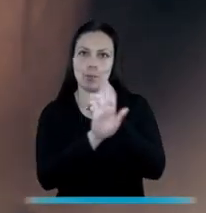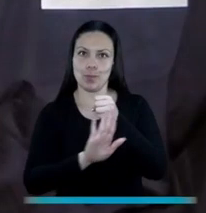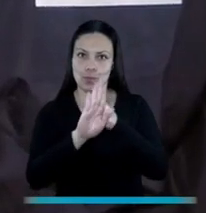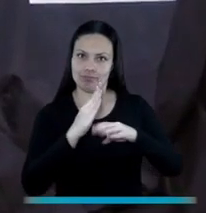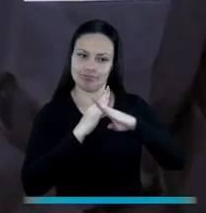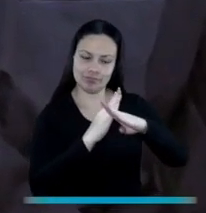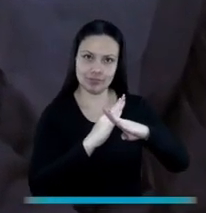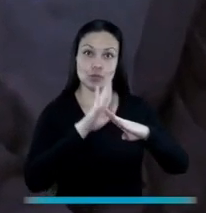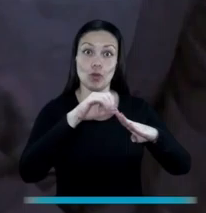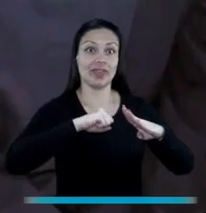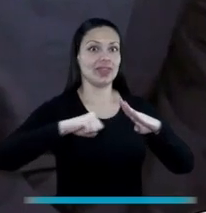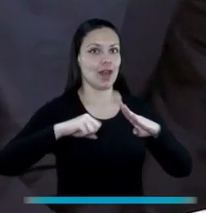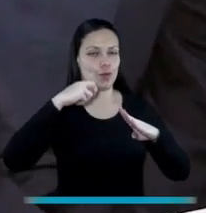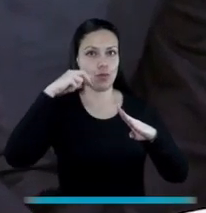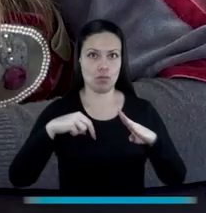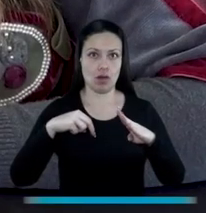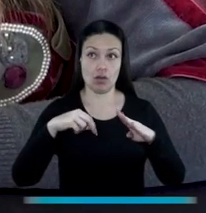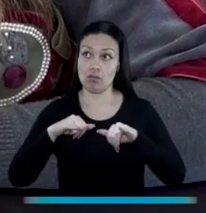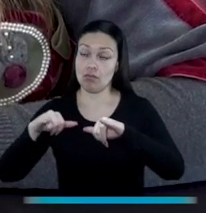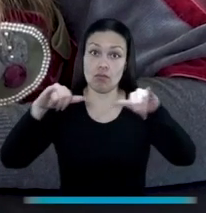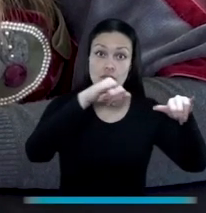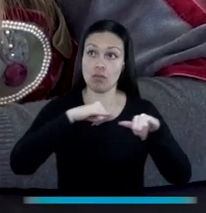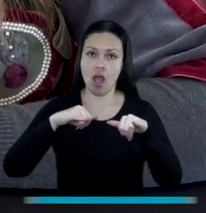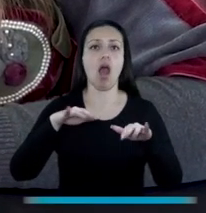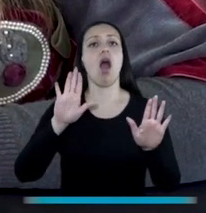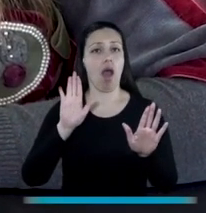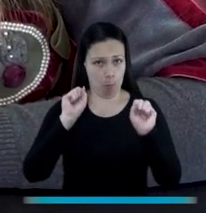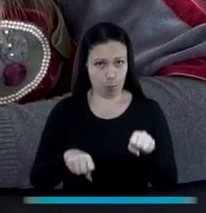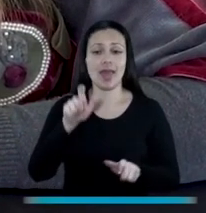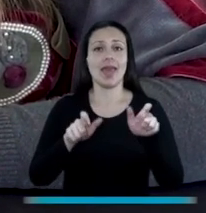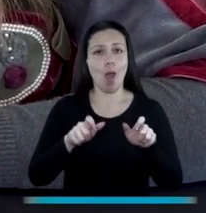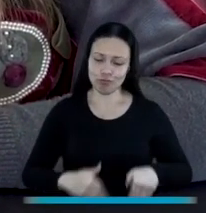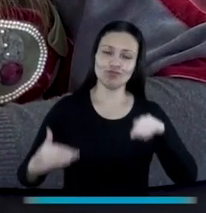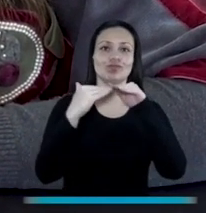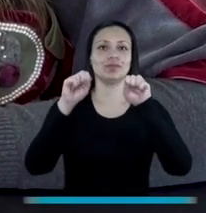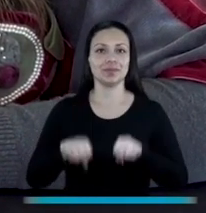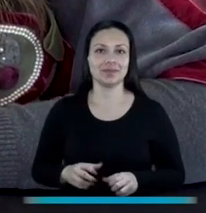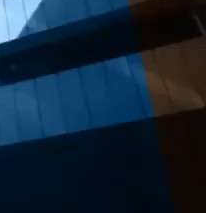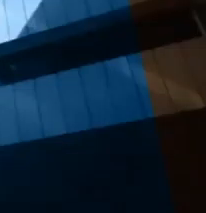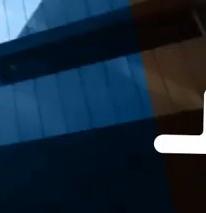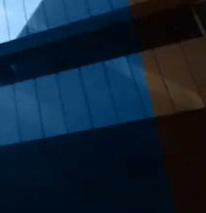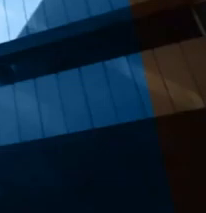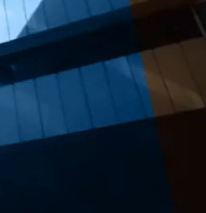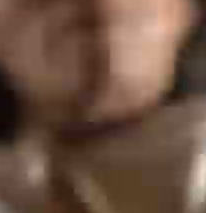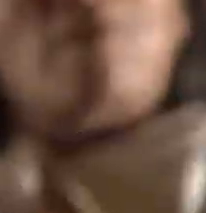la vulneración de los derechos humanos, seguramente vamos a tener una sociedad más justa y equitativa.